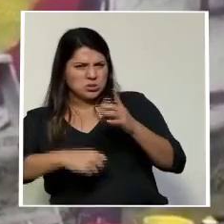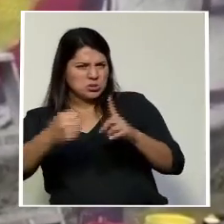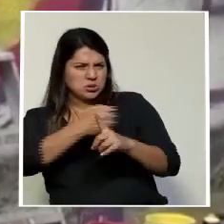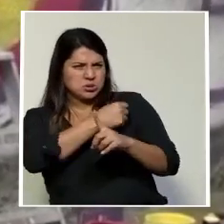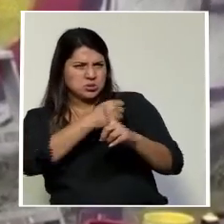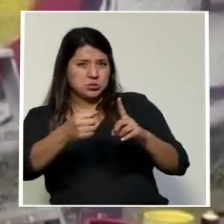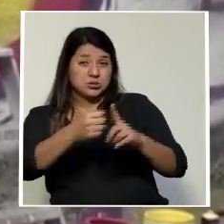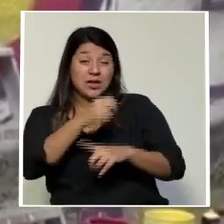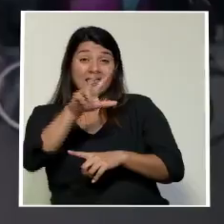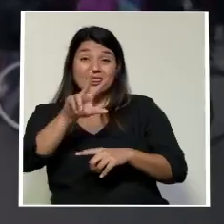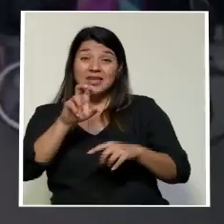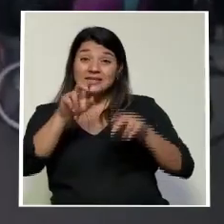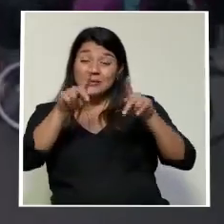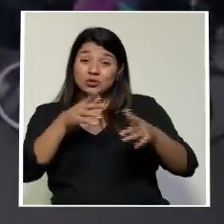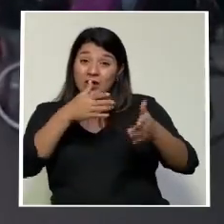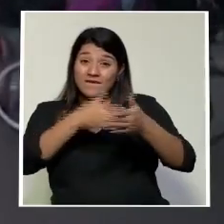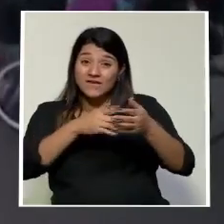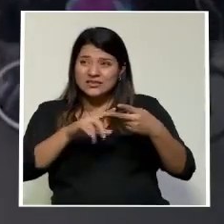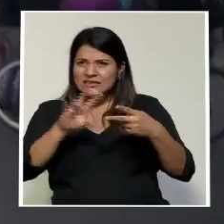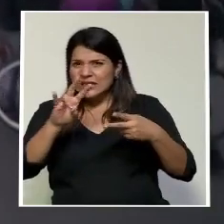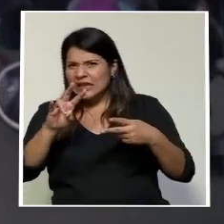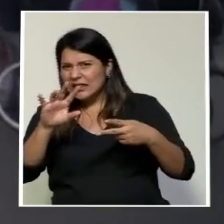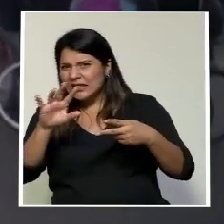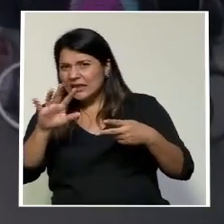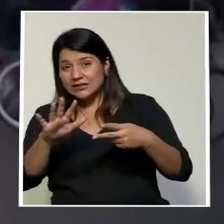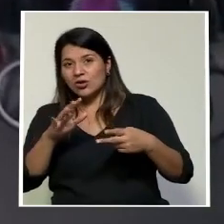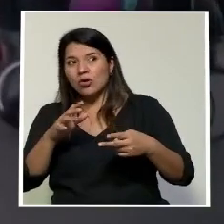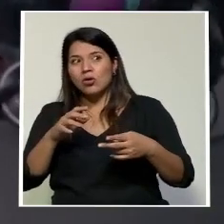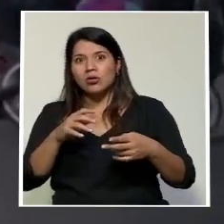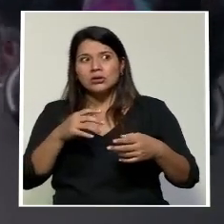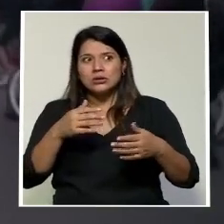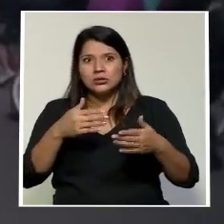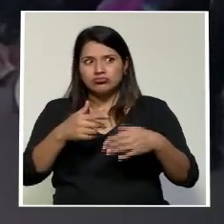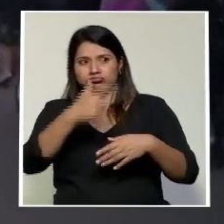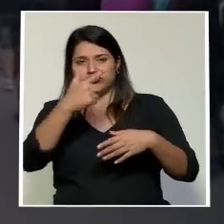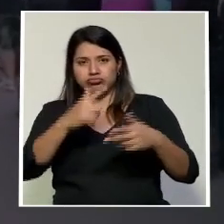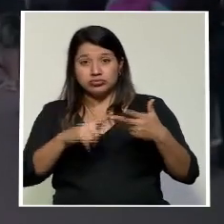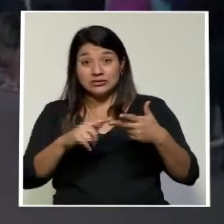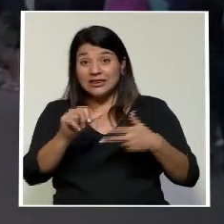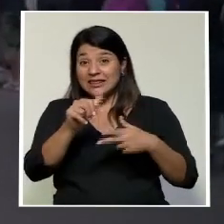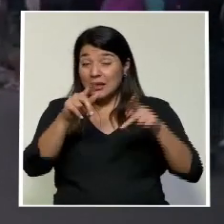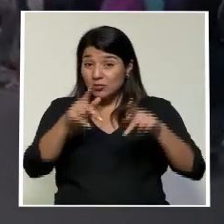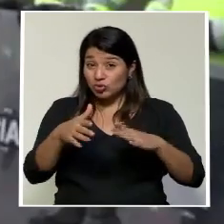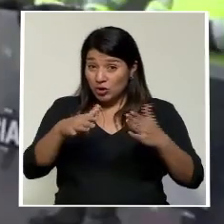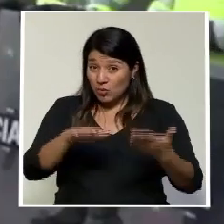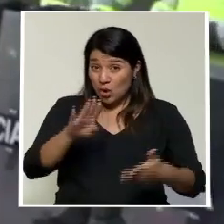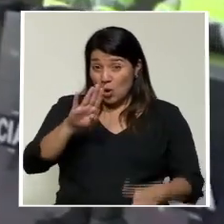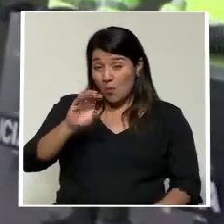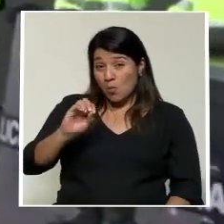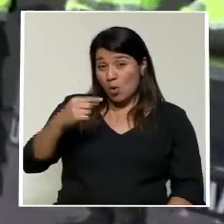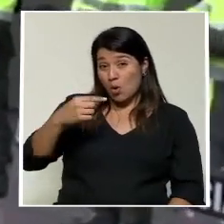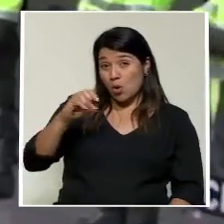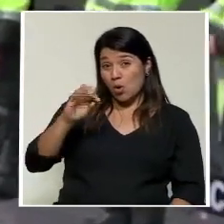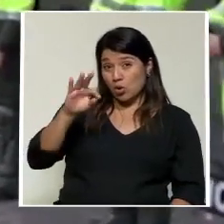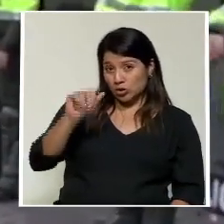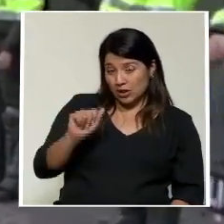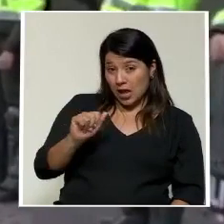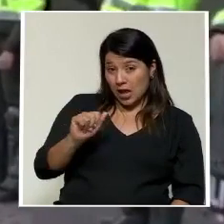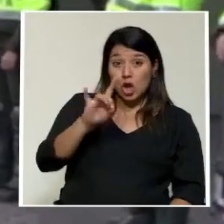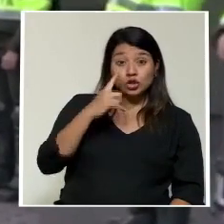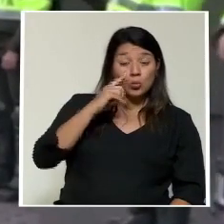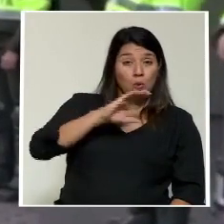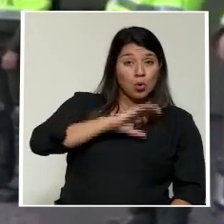resultaron heridas 75 por armas de fuego hubo 10 muertos en Bogotá 8 por disparos de uniformados y